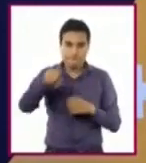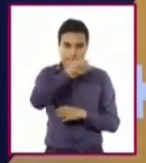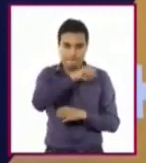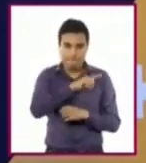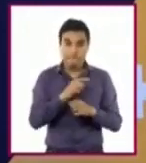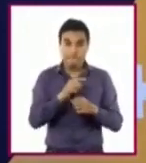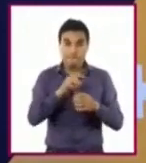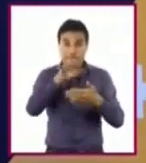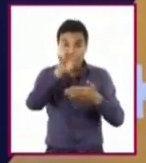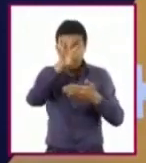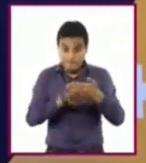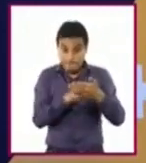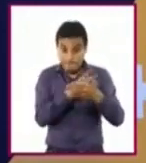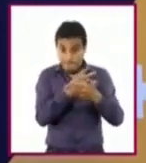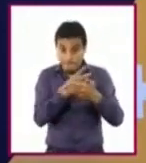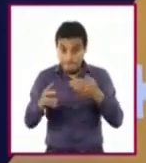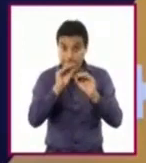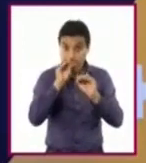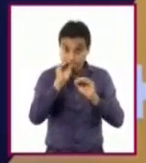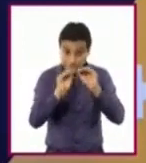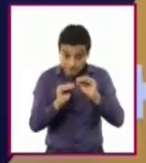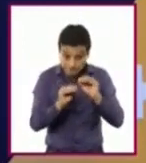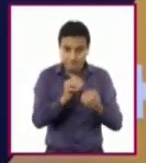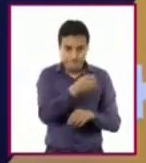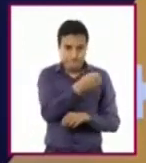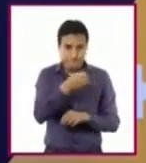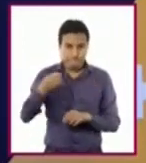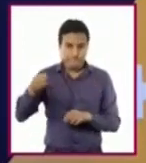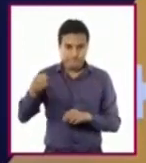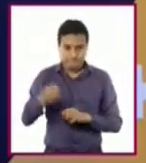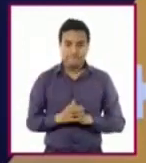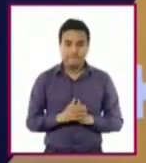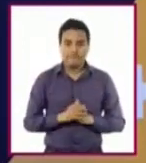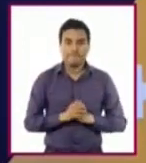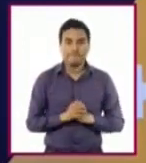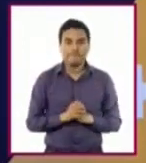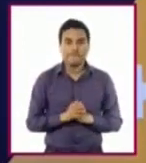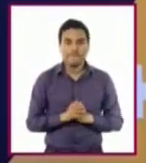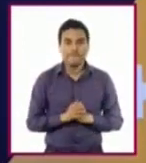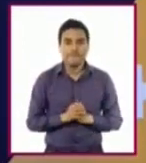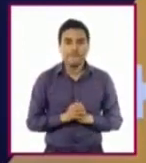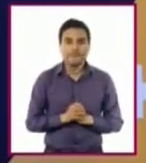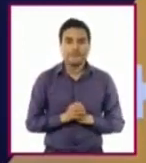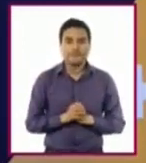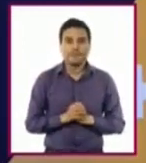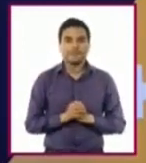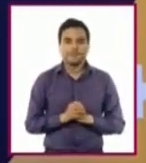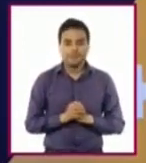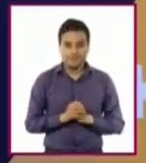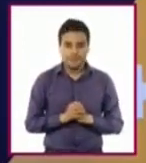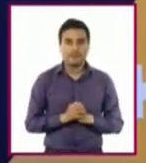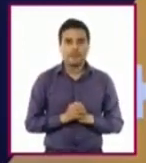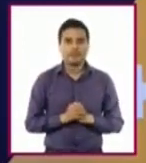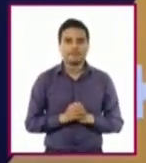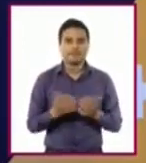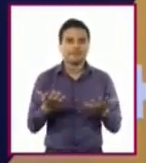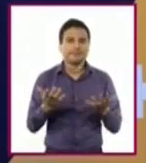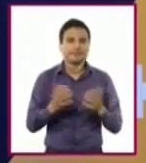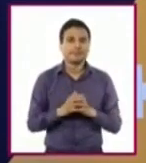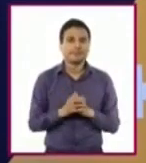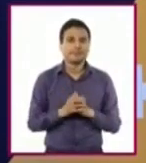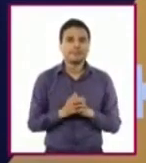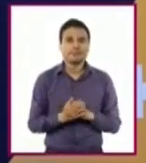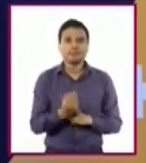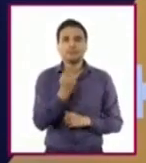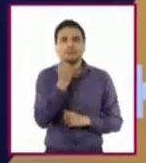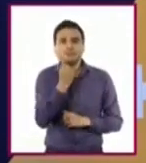de frecuencias los datos que pudimos observar en la gráfica la frecuencia es el número de veces que se repite un